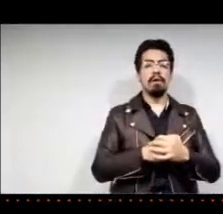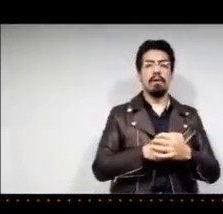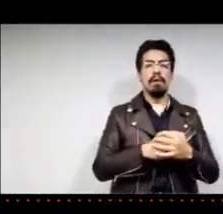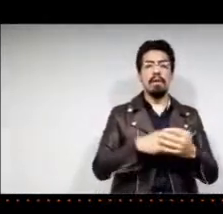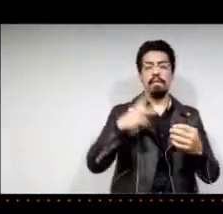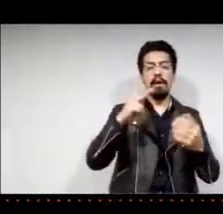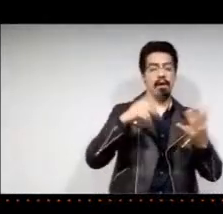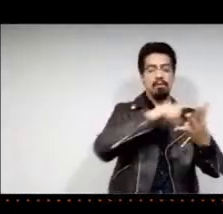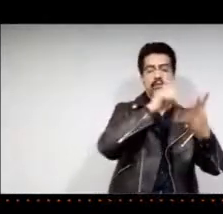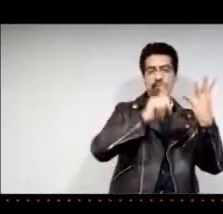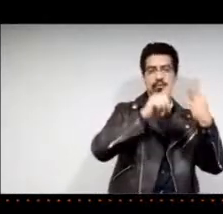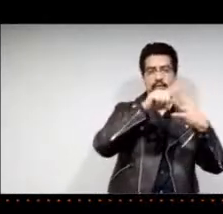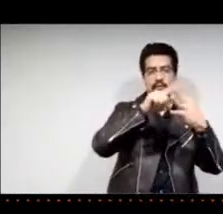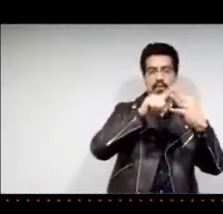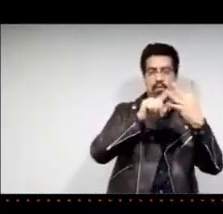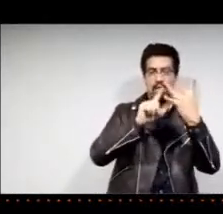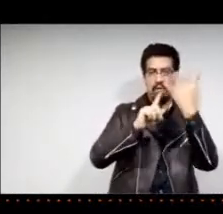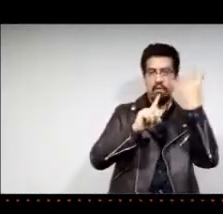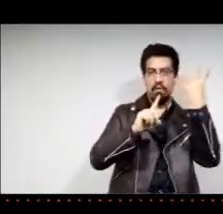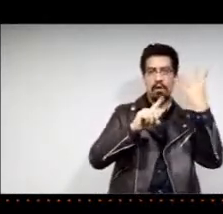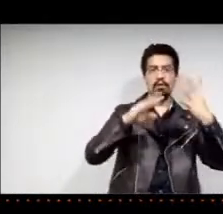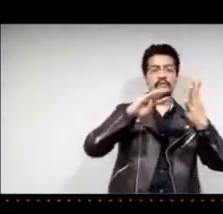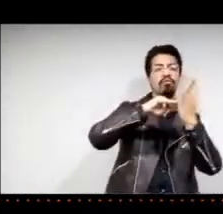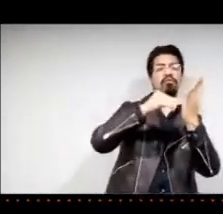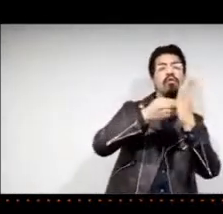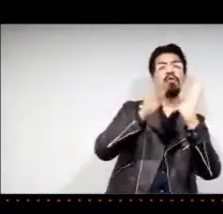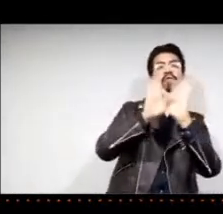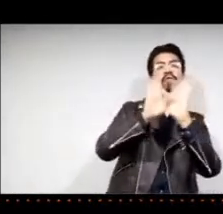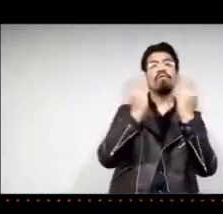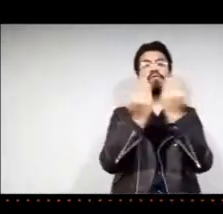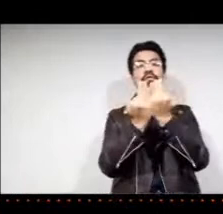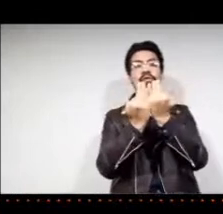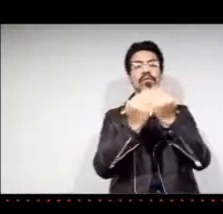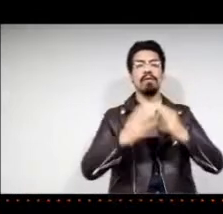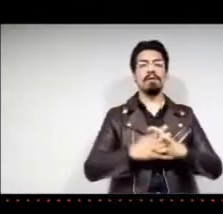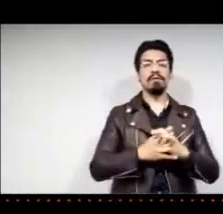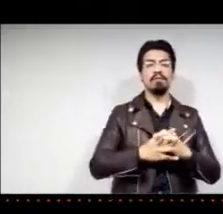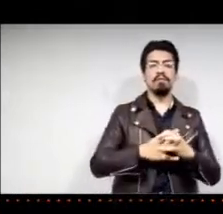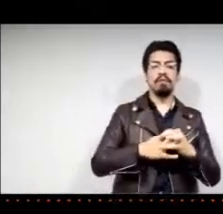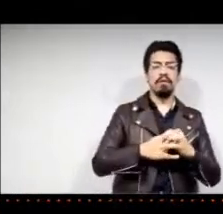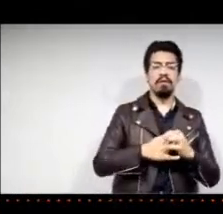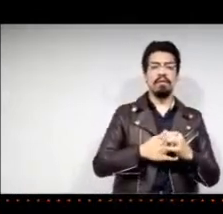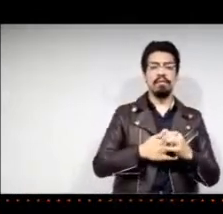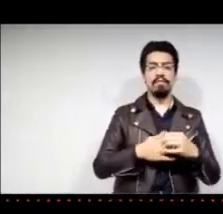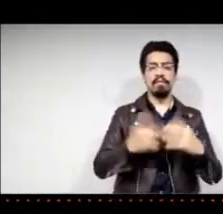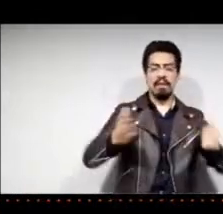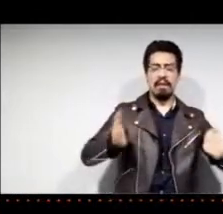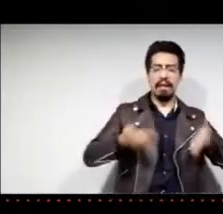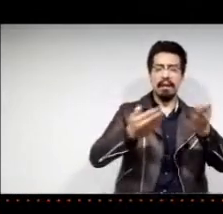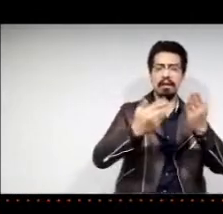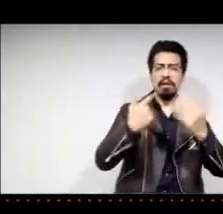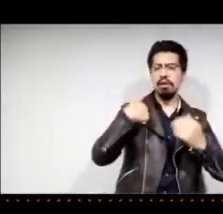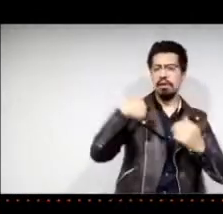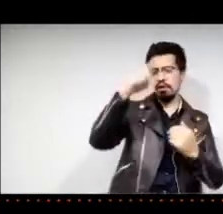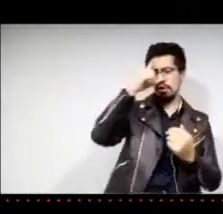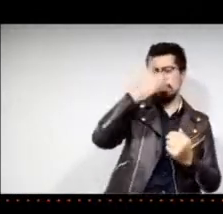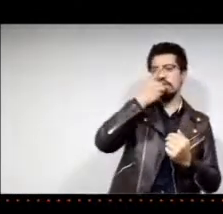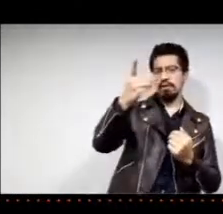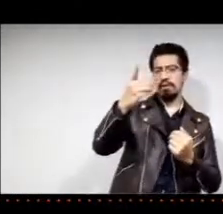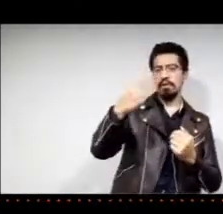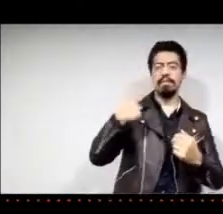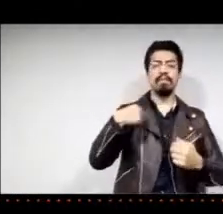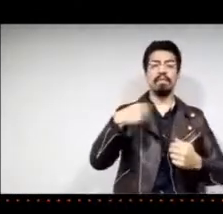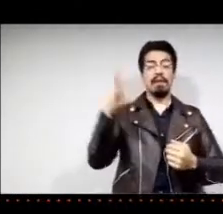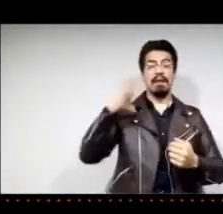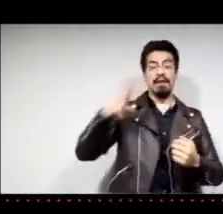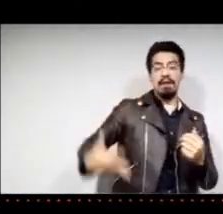las cuatro fases que hemos trabajado. Formamos también un micrositio, tutoriales, y les puedo decir orgullosamente que hemos